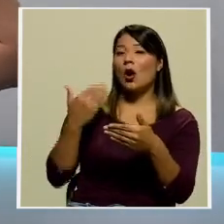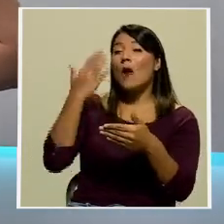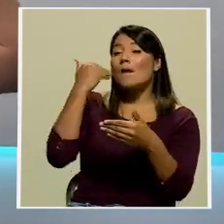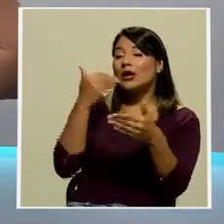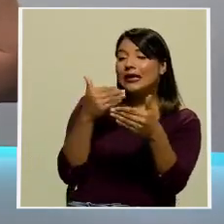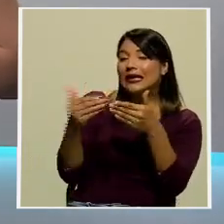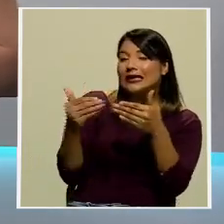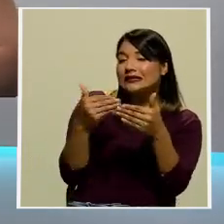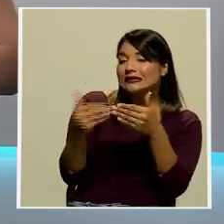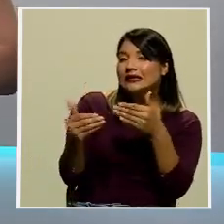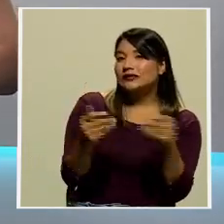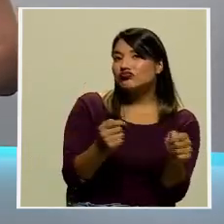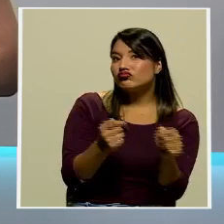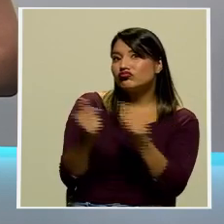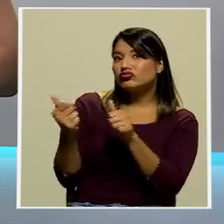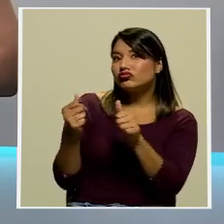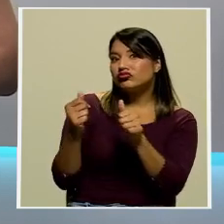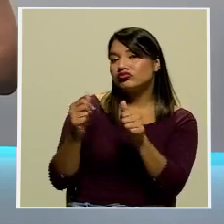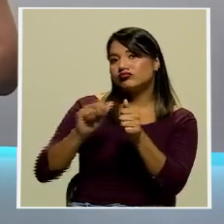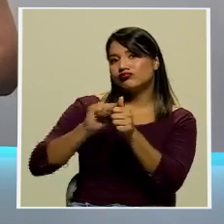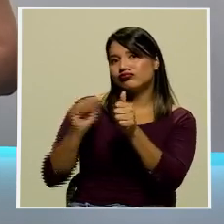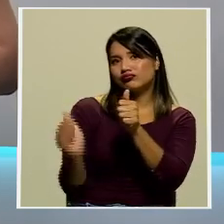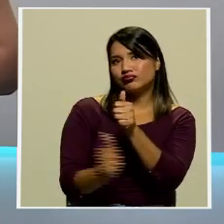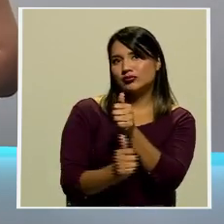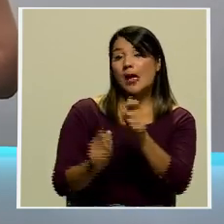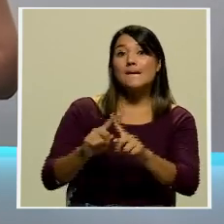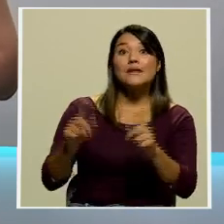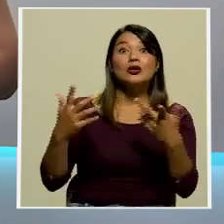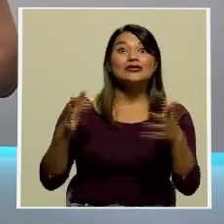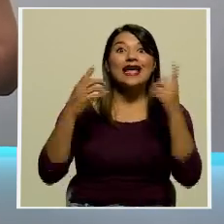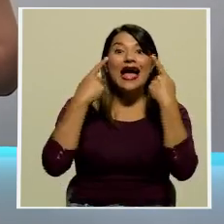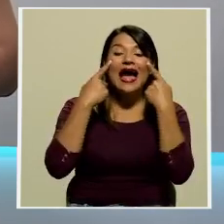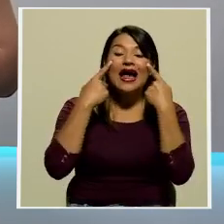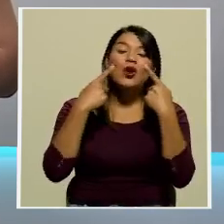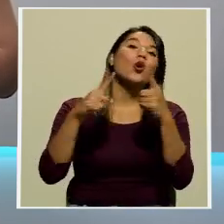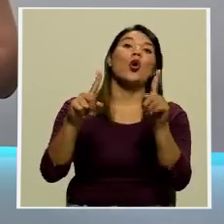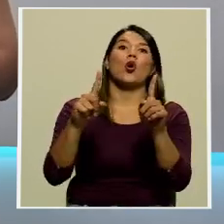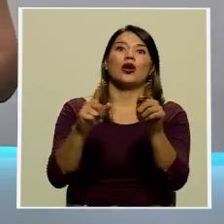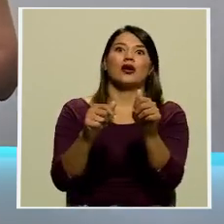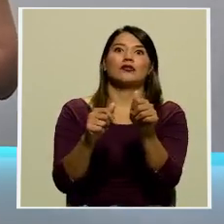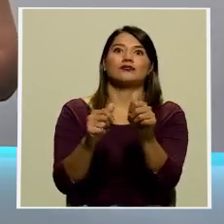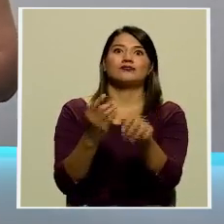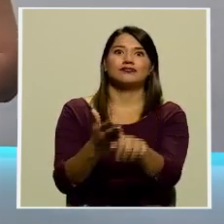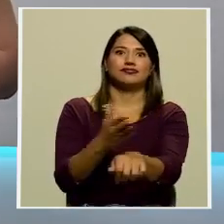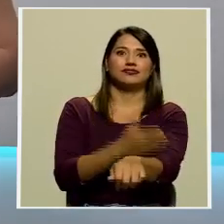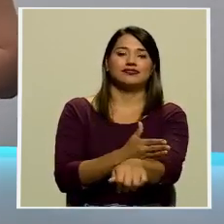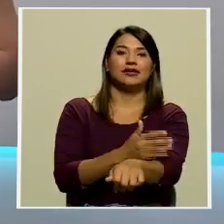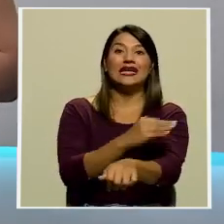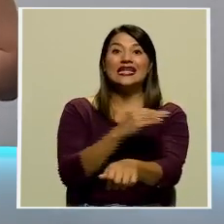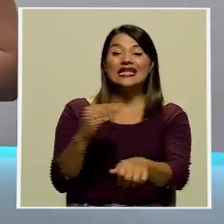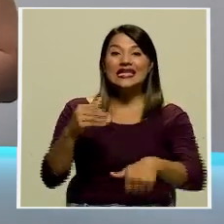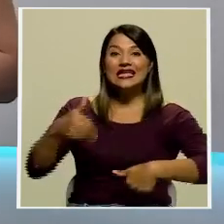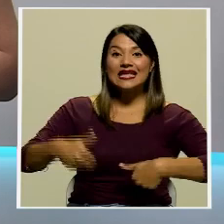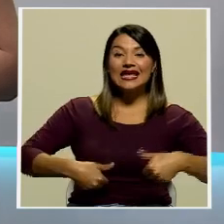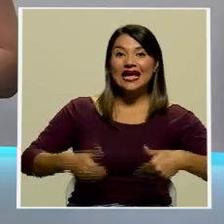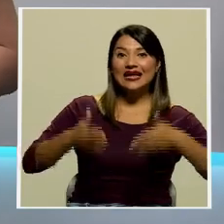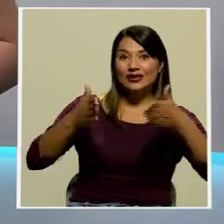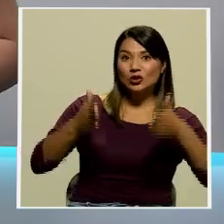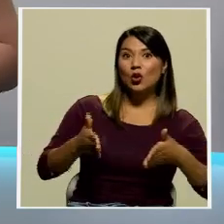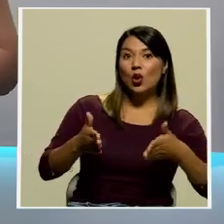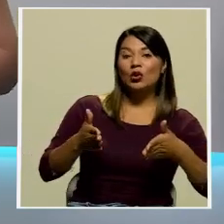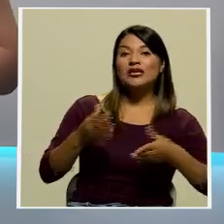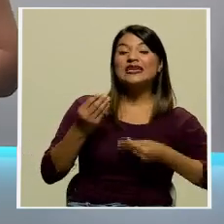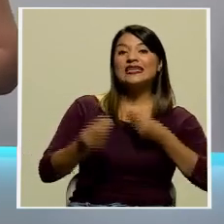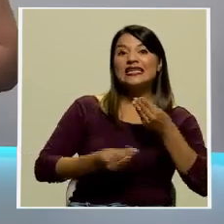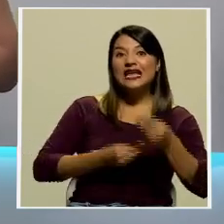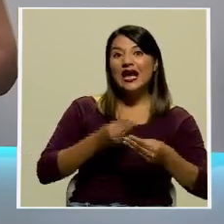del descenso, al final logra salir de ahí. Y el técnico que lo saca de ese sótano abandona